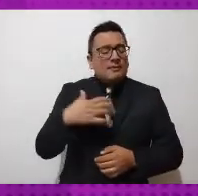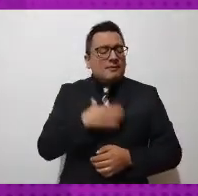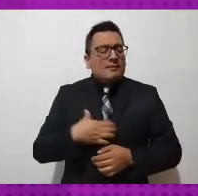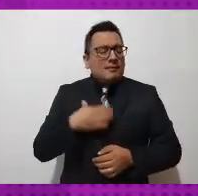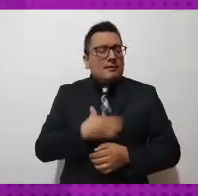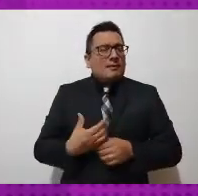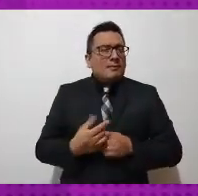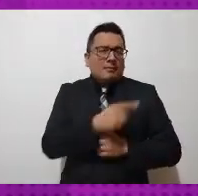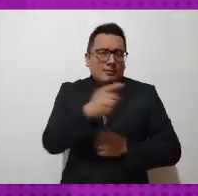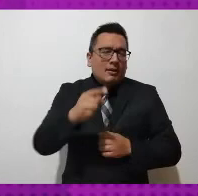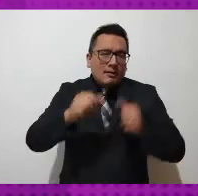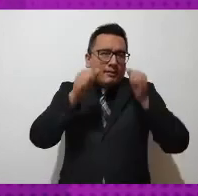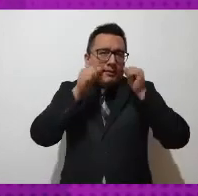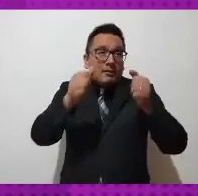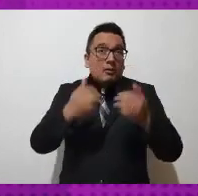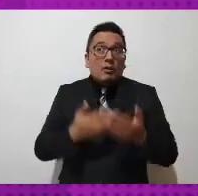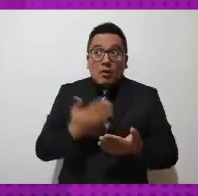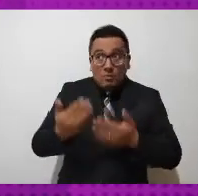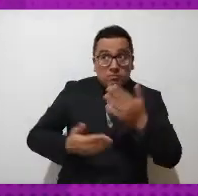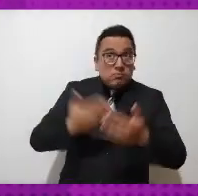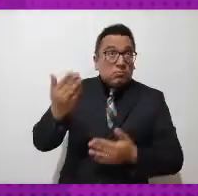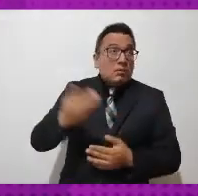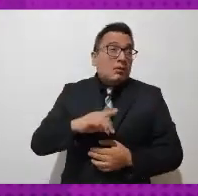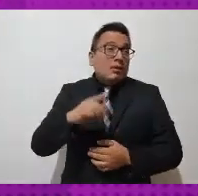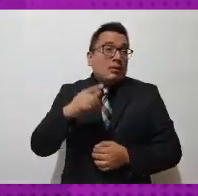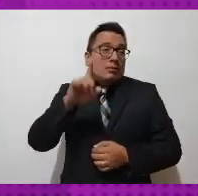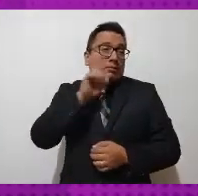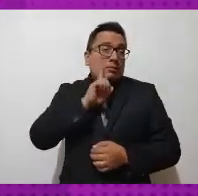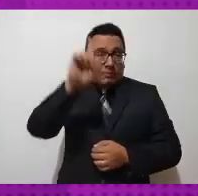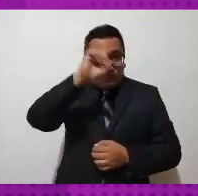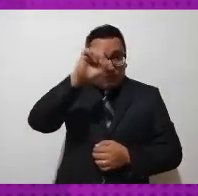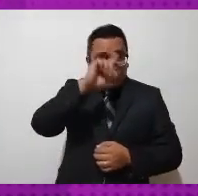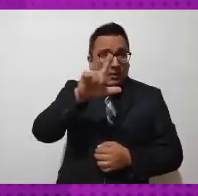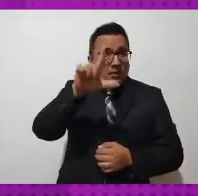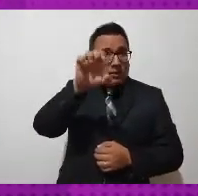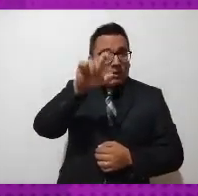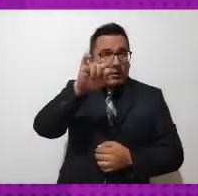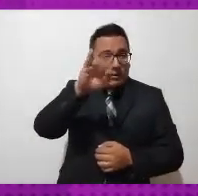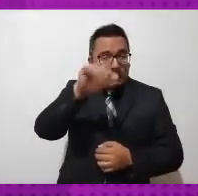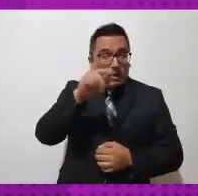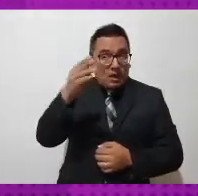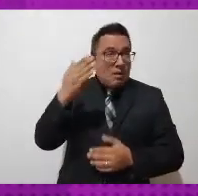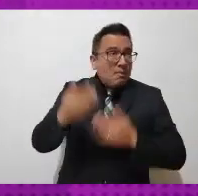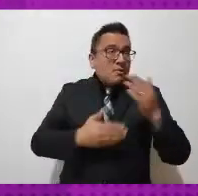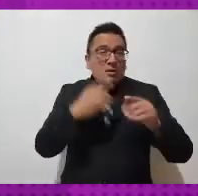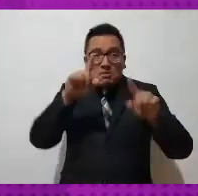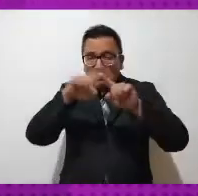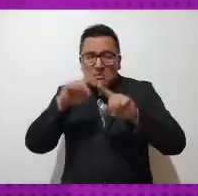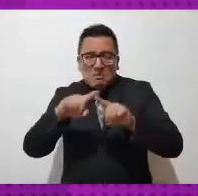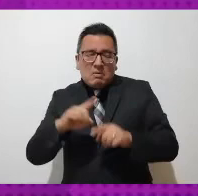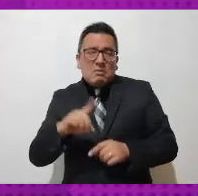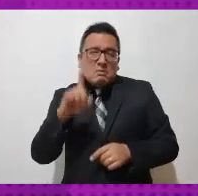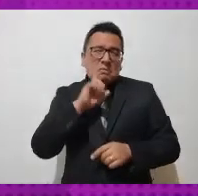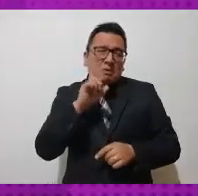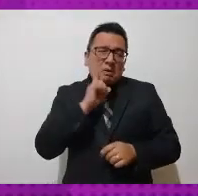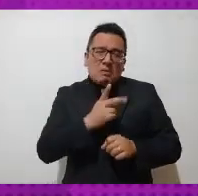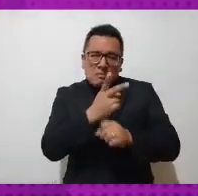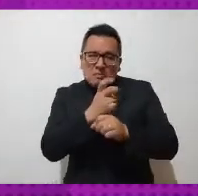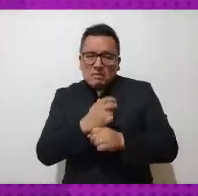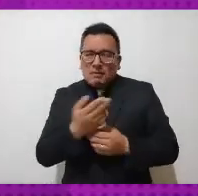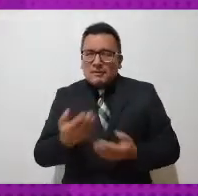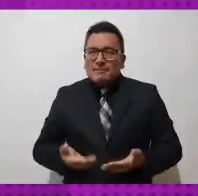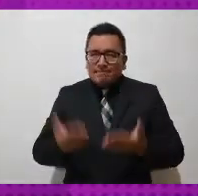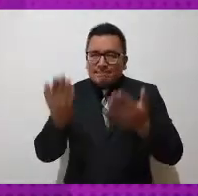acompañe. Cedo con mucho gusto el uso de la voz a la consejera Leticia Bravo Hostos, quien nos va a presentar a nuestras importantes invitadas del día de